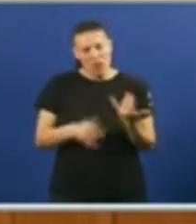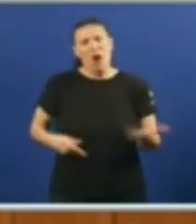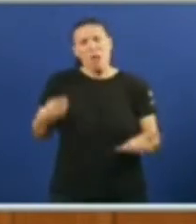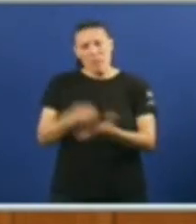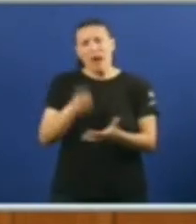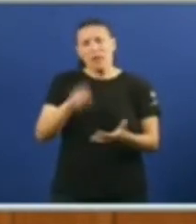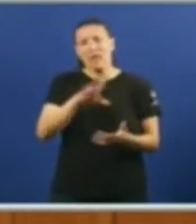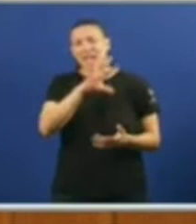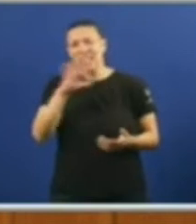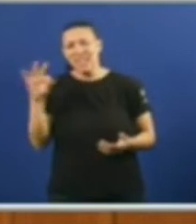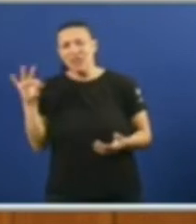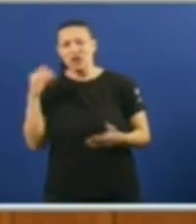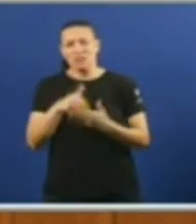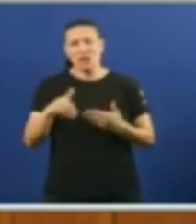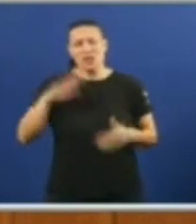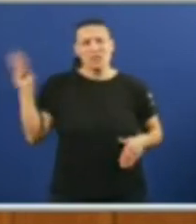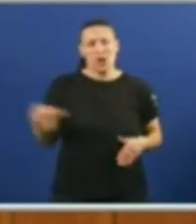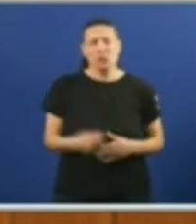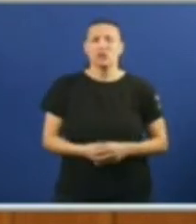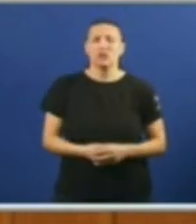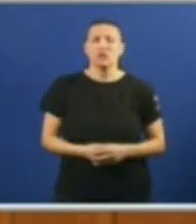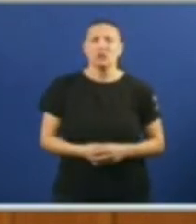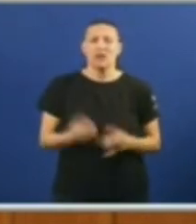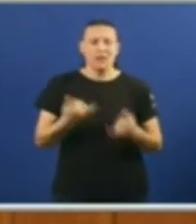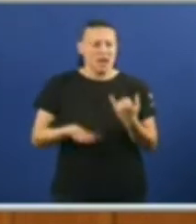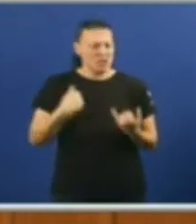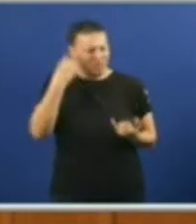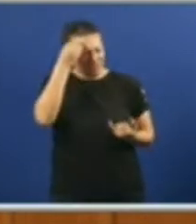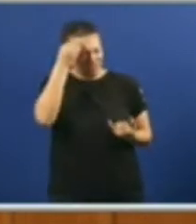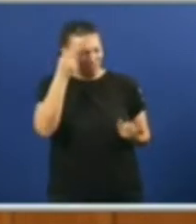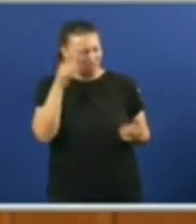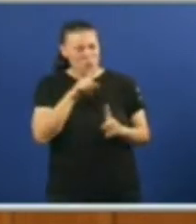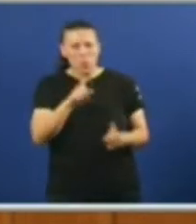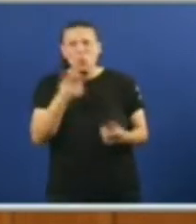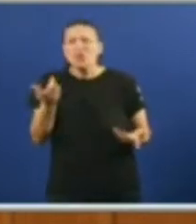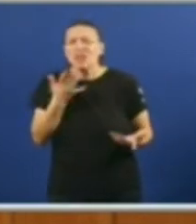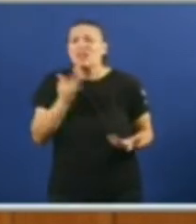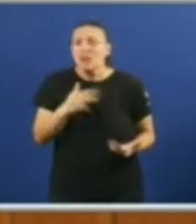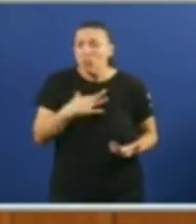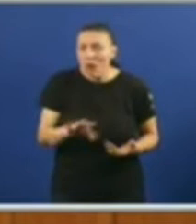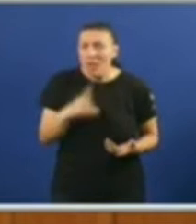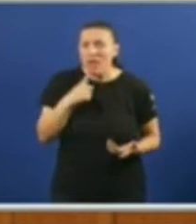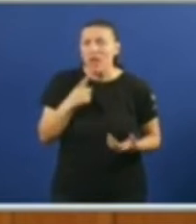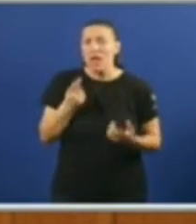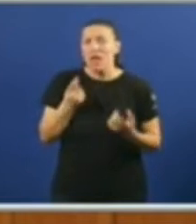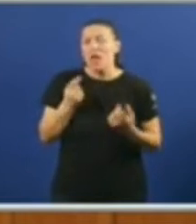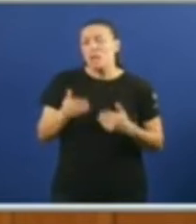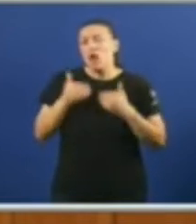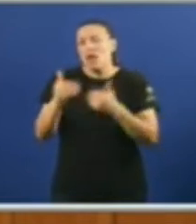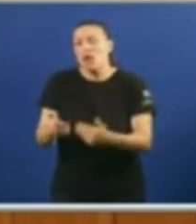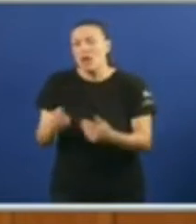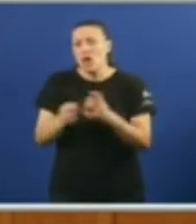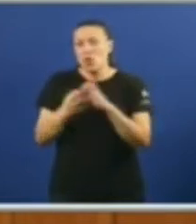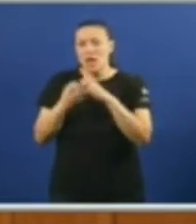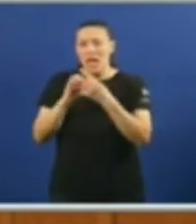pagando 500 millóns de euros, e o que nos preguntamos é se se pode pagar a moratoria nuclear, se se pode pagar